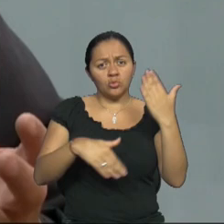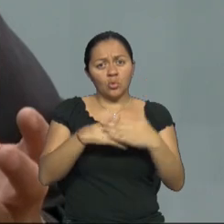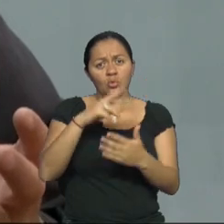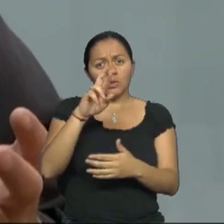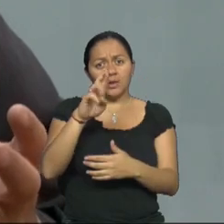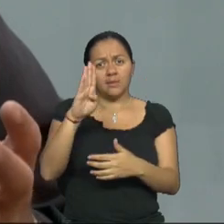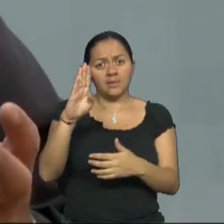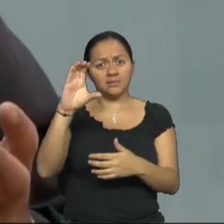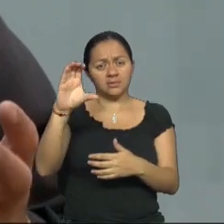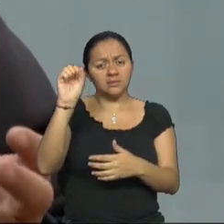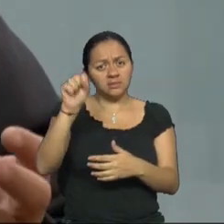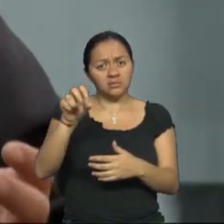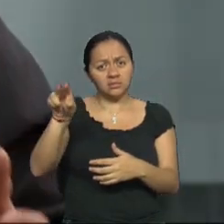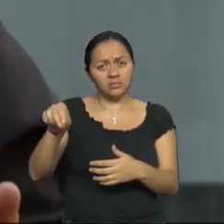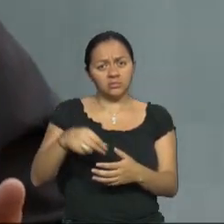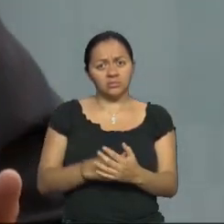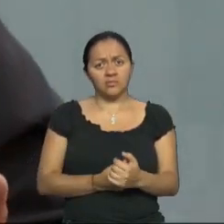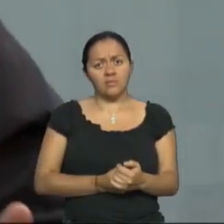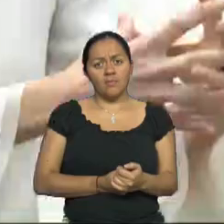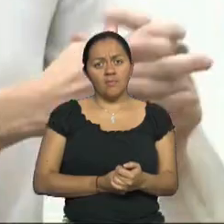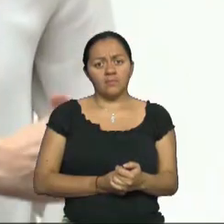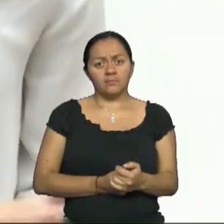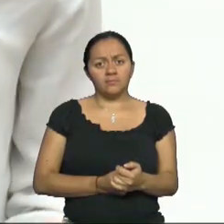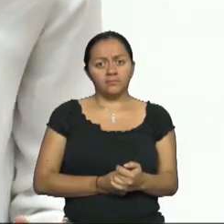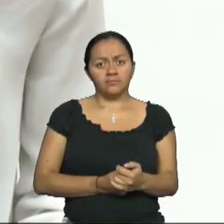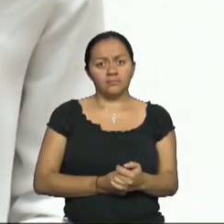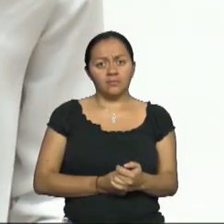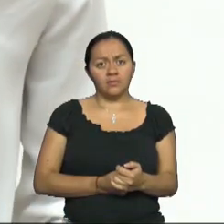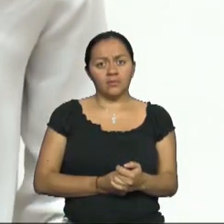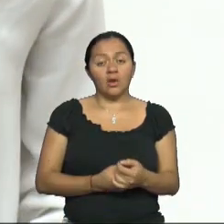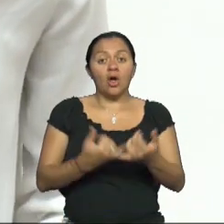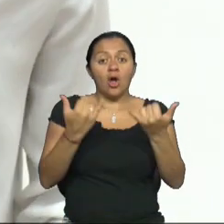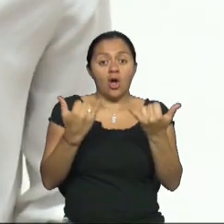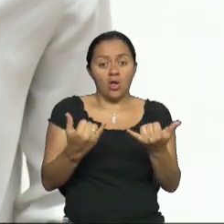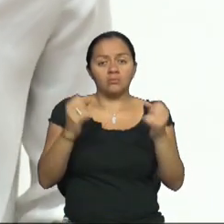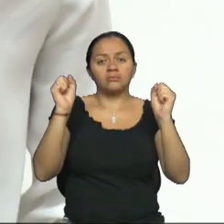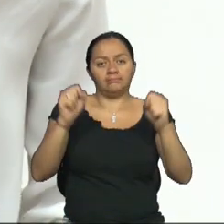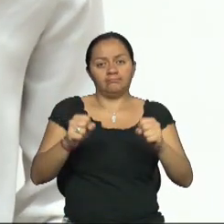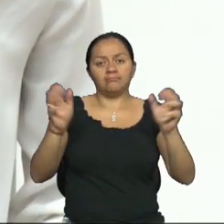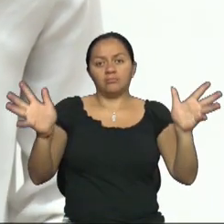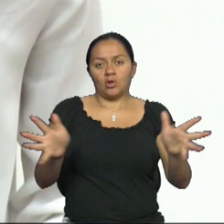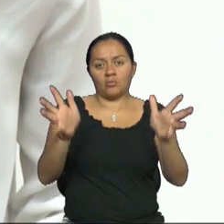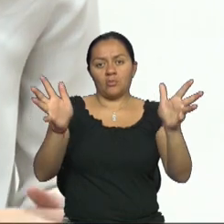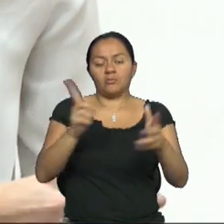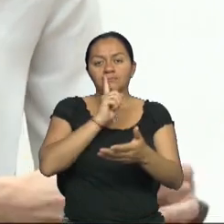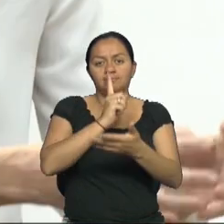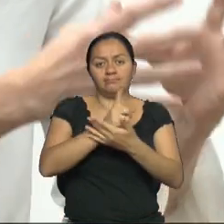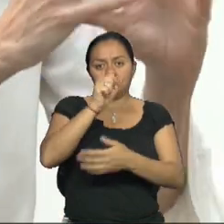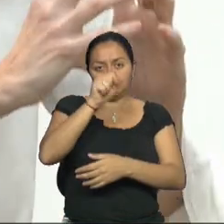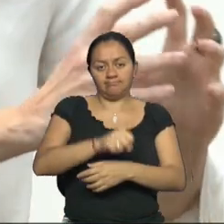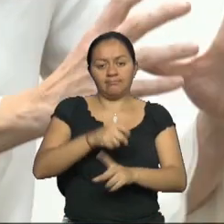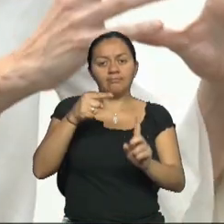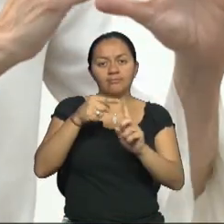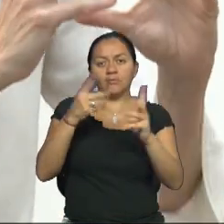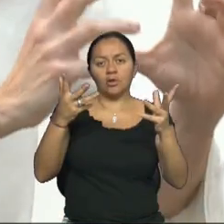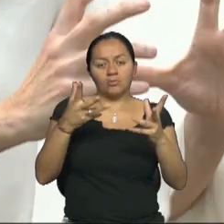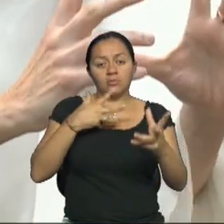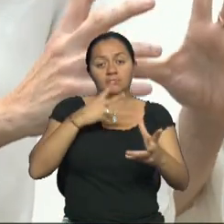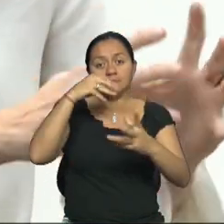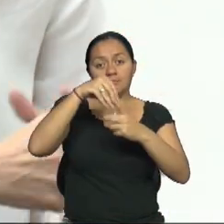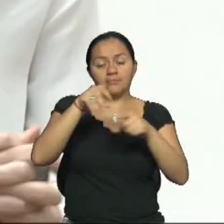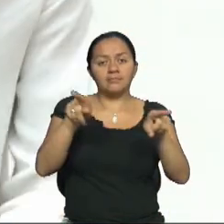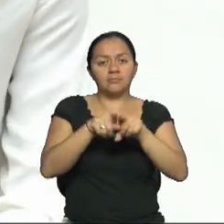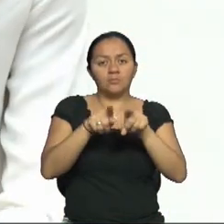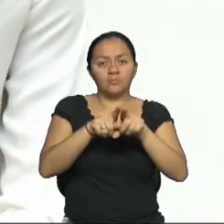rehabilitación de las personas con discapacidad? Eso es lo que estamos promoviendo. Lo que estamos uh-huh. promoviendo, como he dicho, a partir de... O